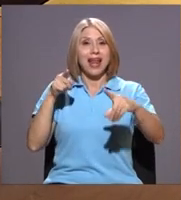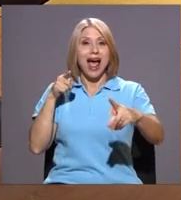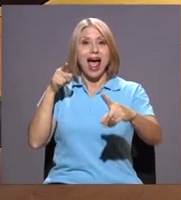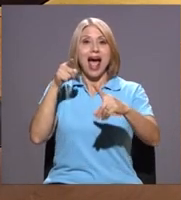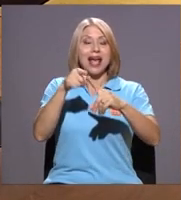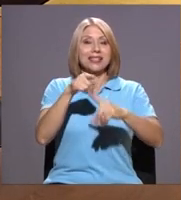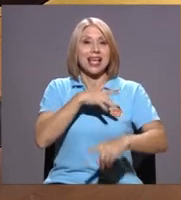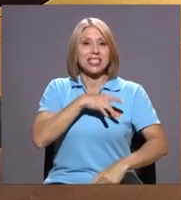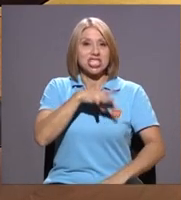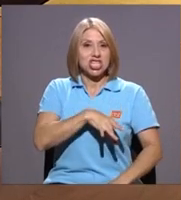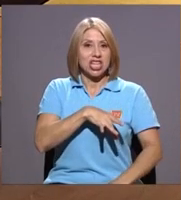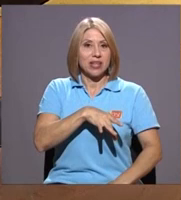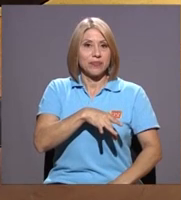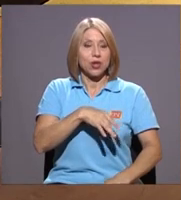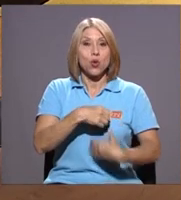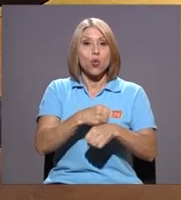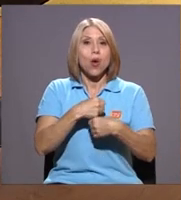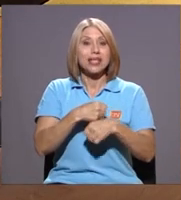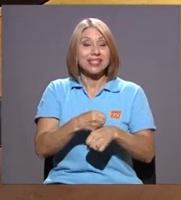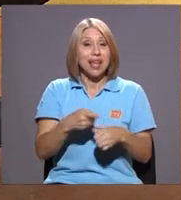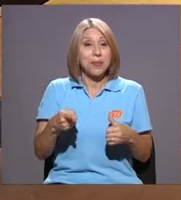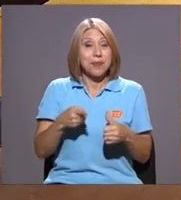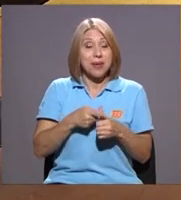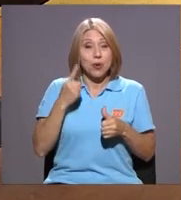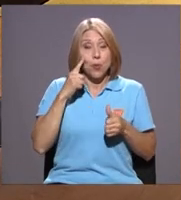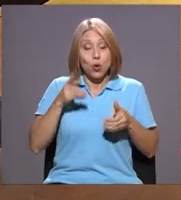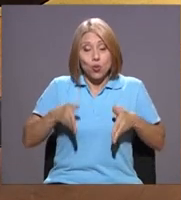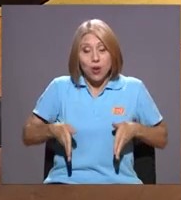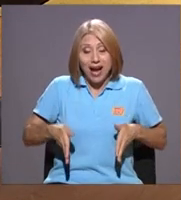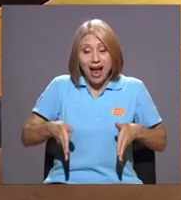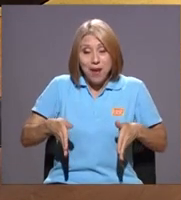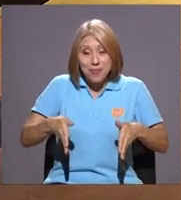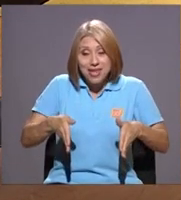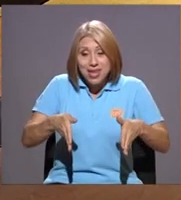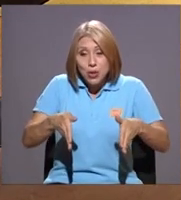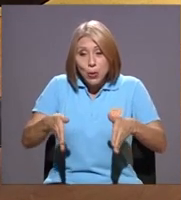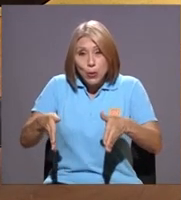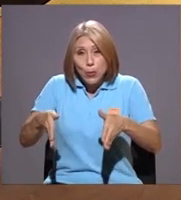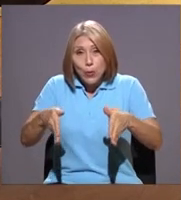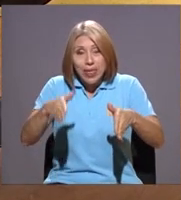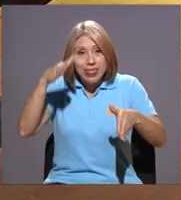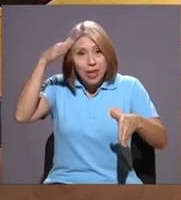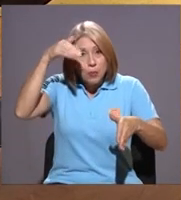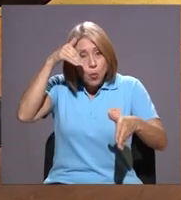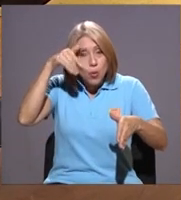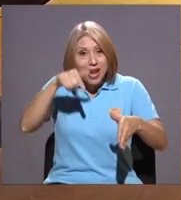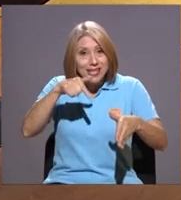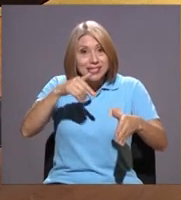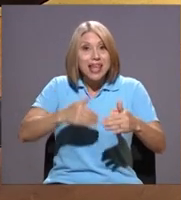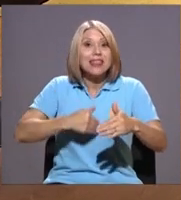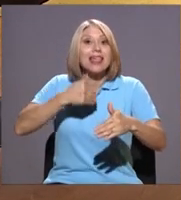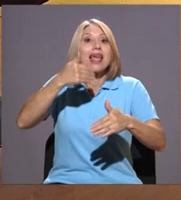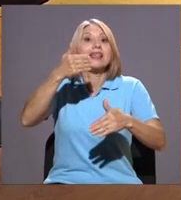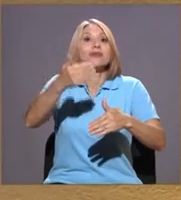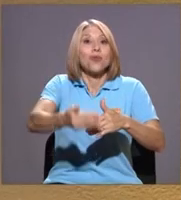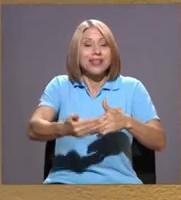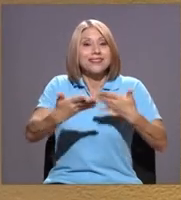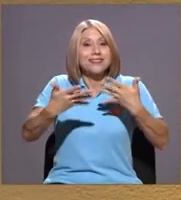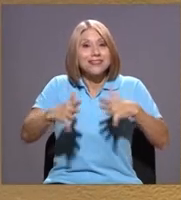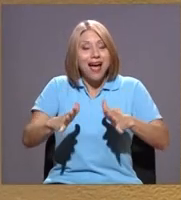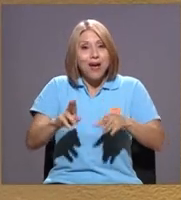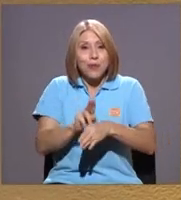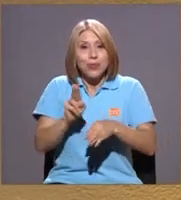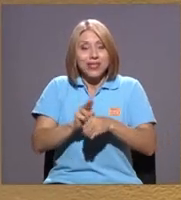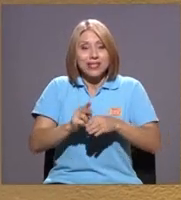café, lo hacía por un camino de mulas. Luego ese camino de mulas se convirtió en un camino de carretas